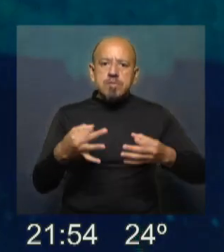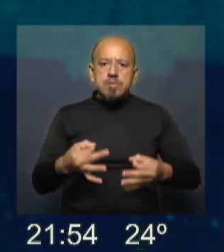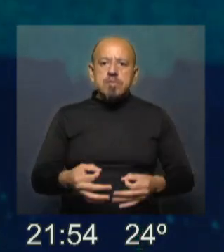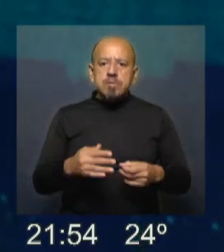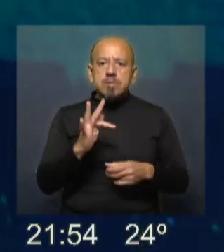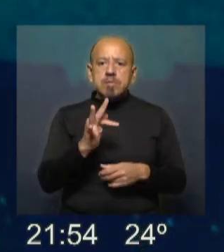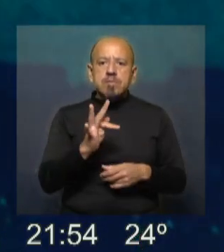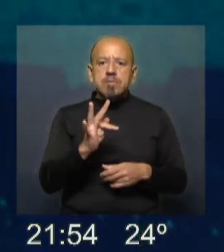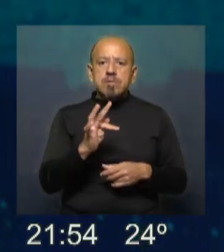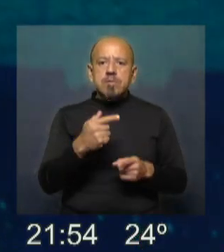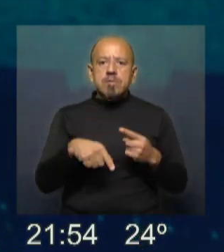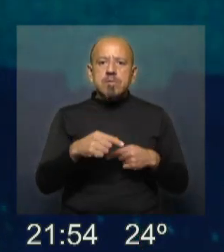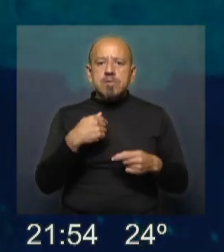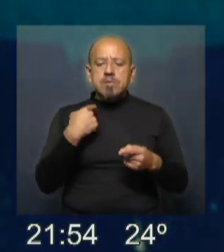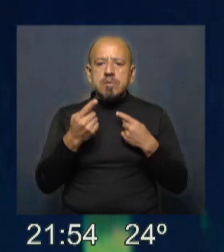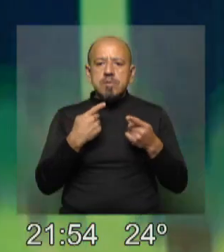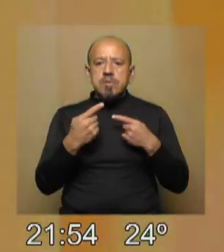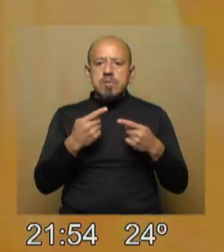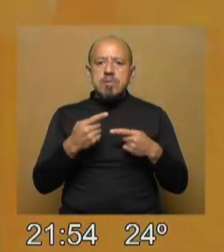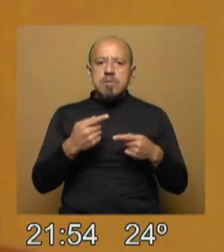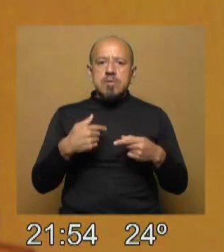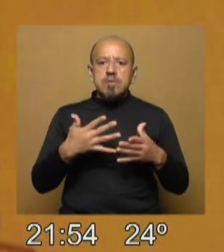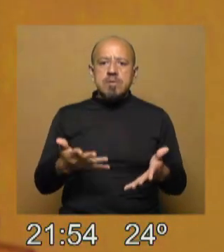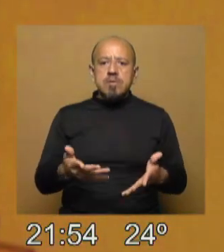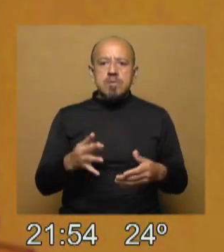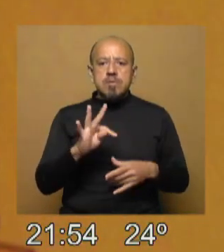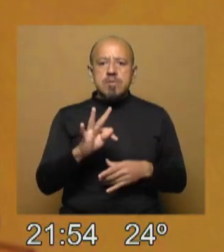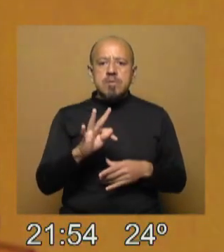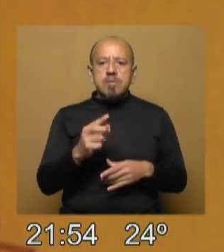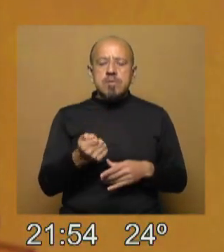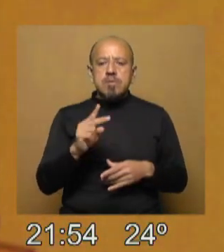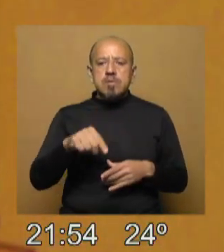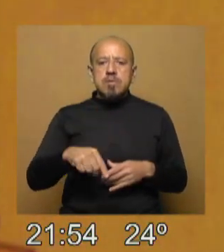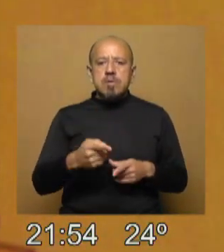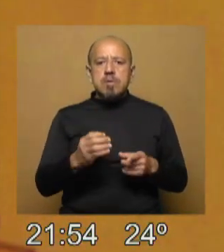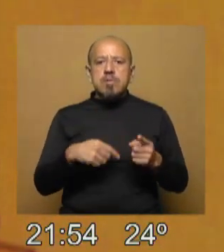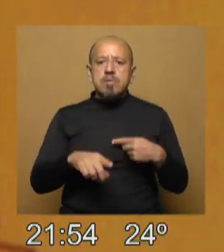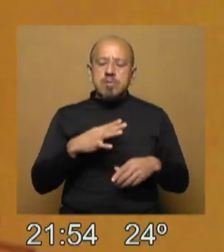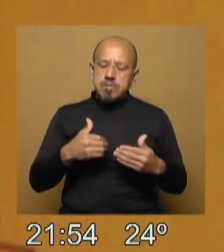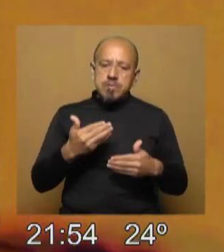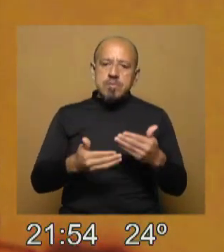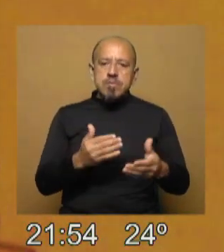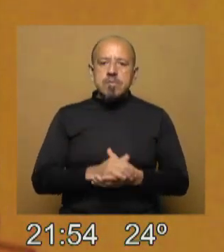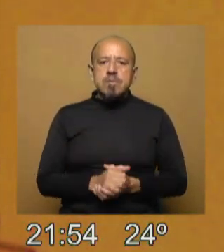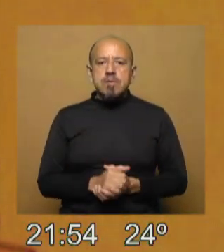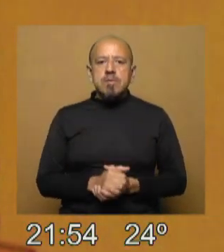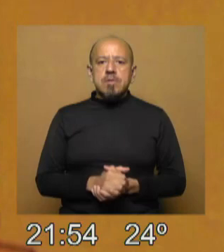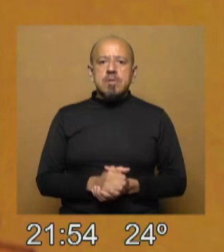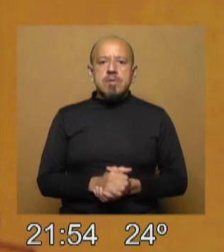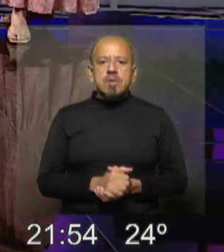folclore, cantando folclore, se me dio cantar tango y así fue surgiendo la cosa. Y, bueno, estamos por acá ahora.